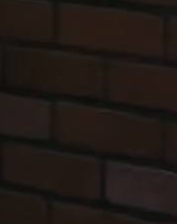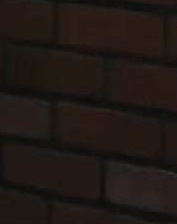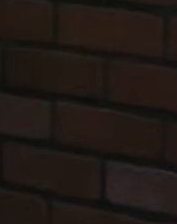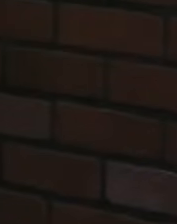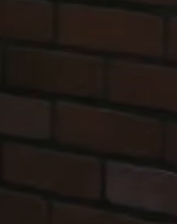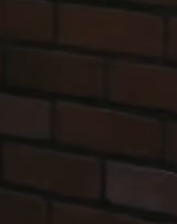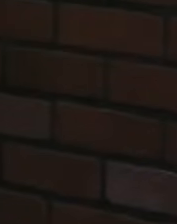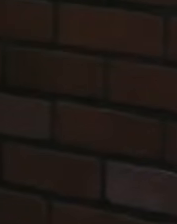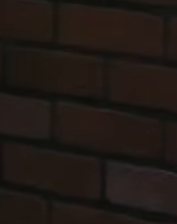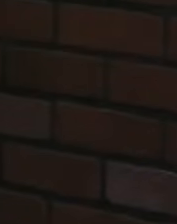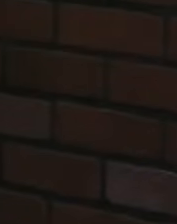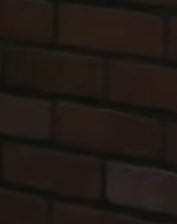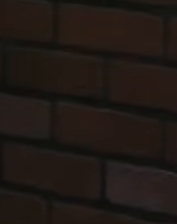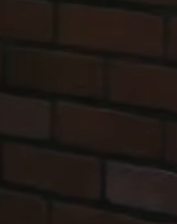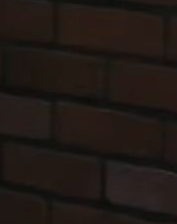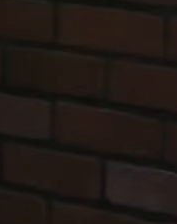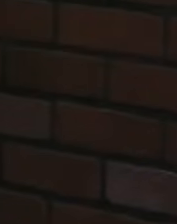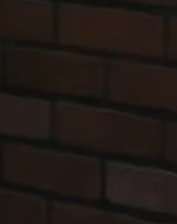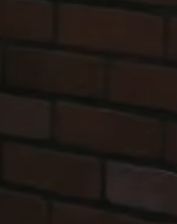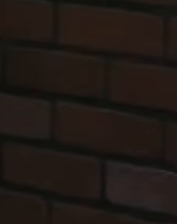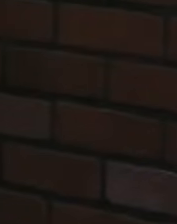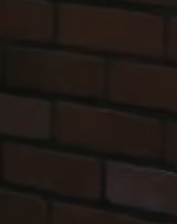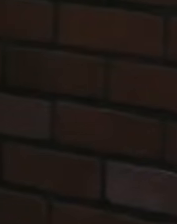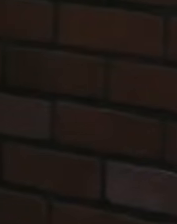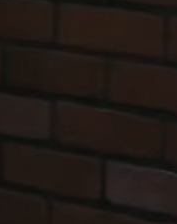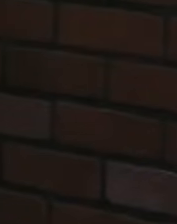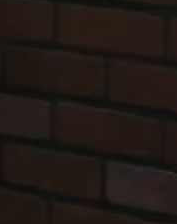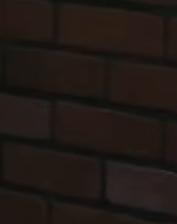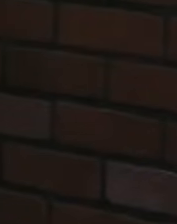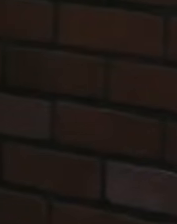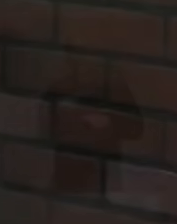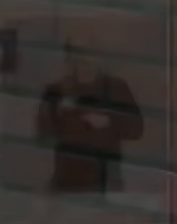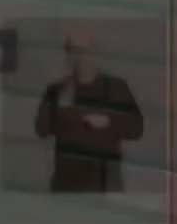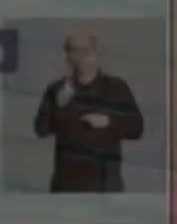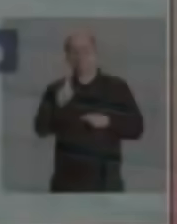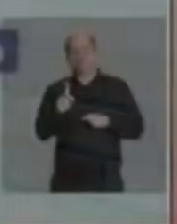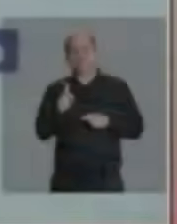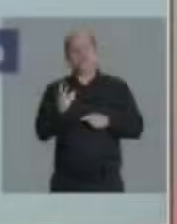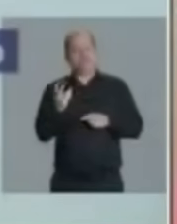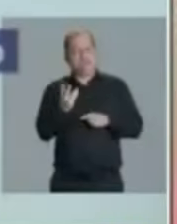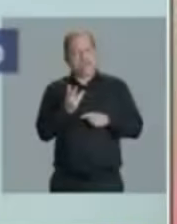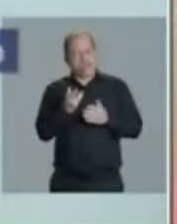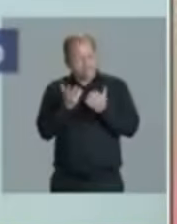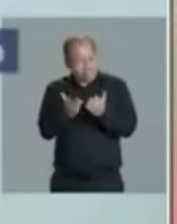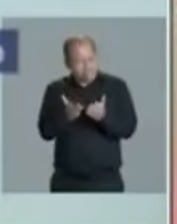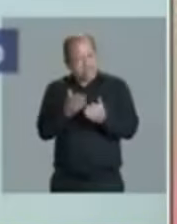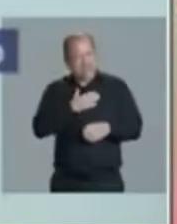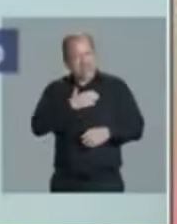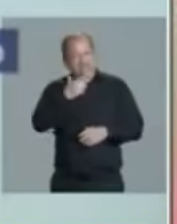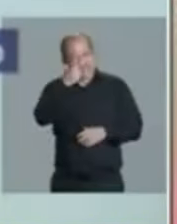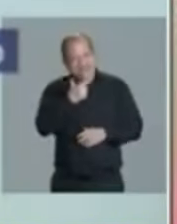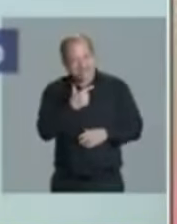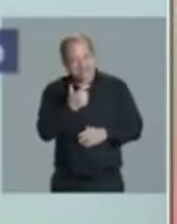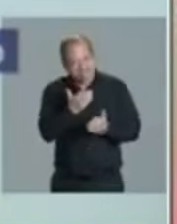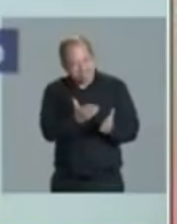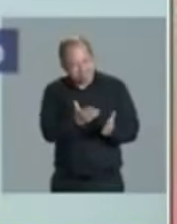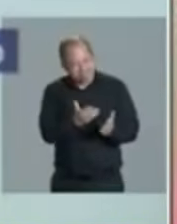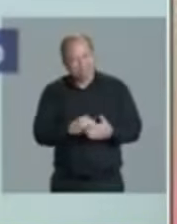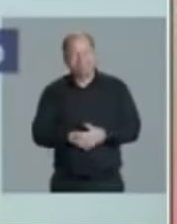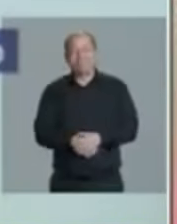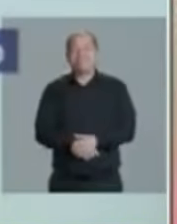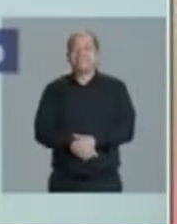porque el segundo debate estuvo marcado por los ataques que centró la candidata de la derecha, Xóchitl Gálvez Ruiz, a la abanderada del